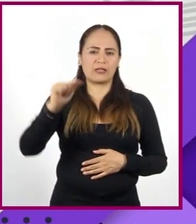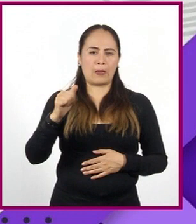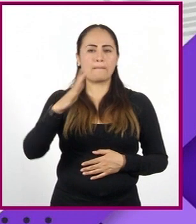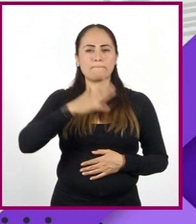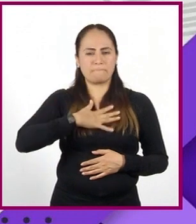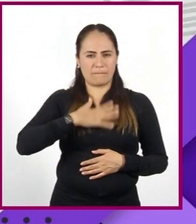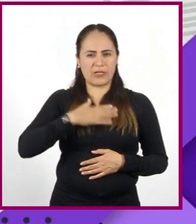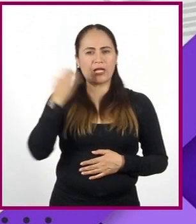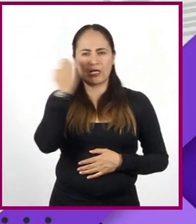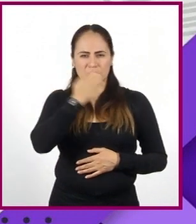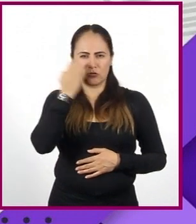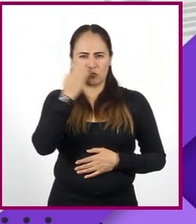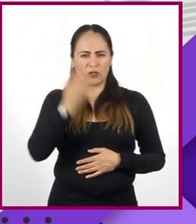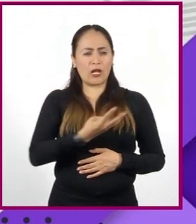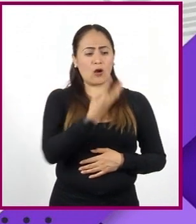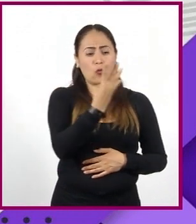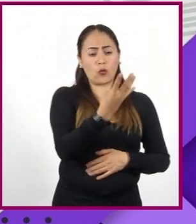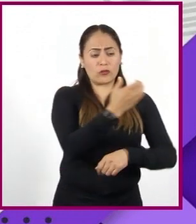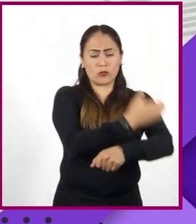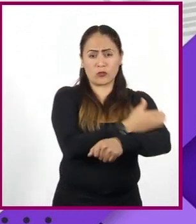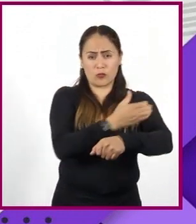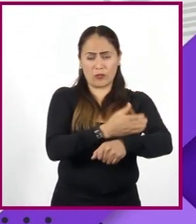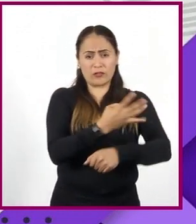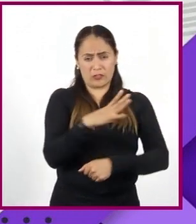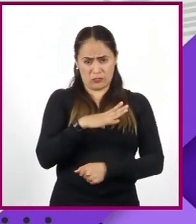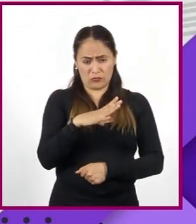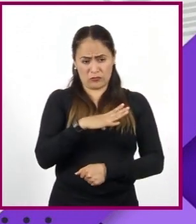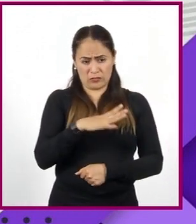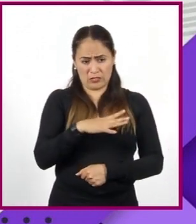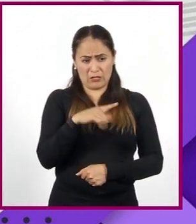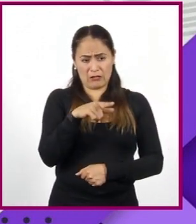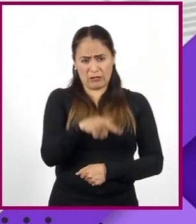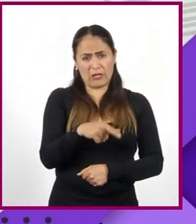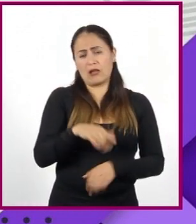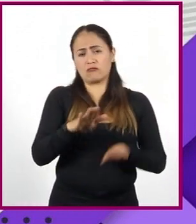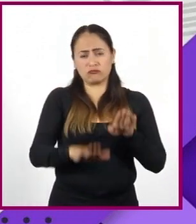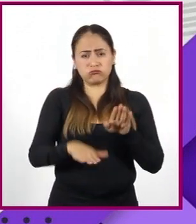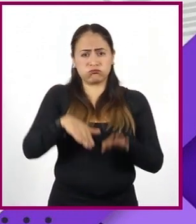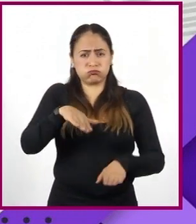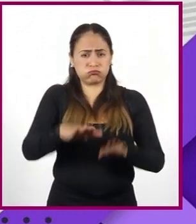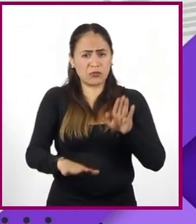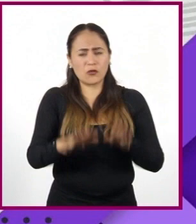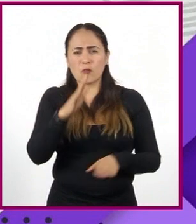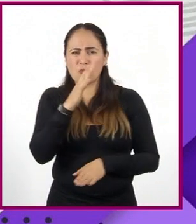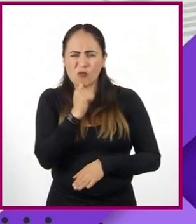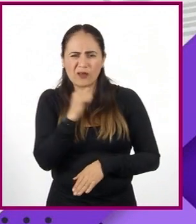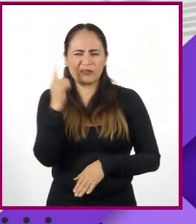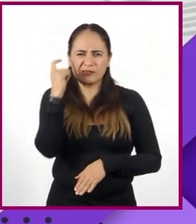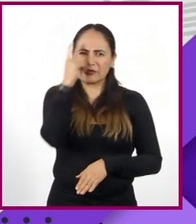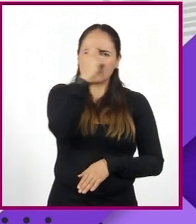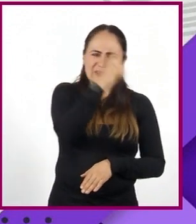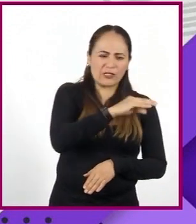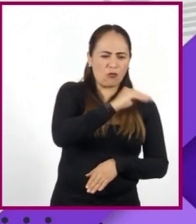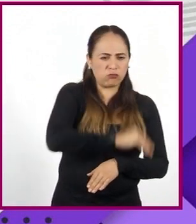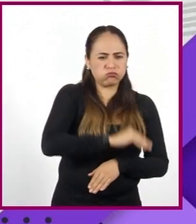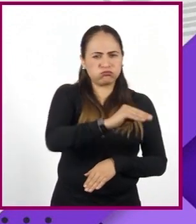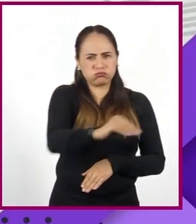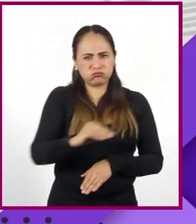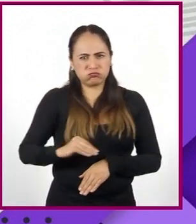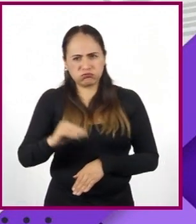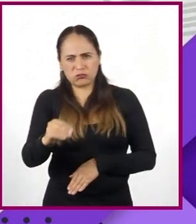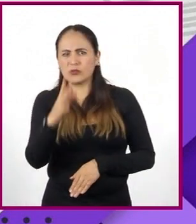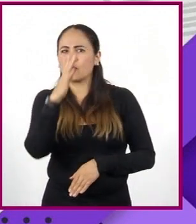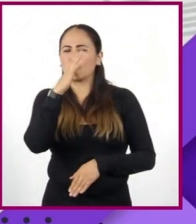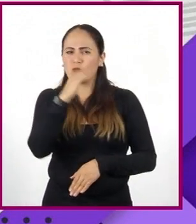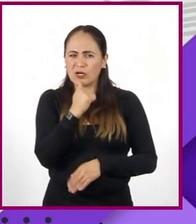En mi escuela hay 4 compañeros con problemas para caminar. Les cuesta mucho trasladarse e incluso llegar